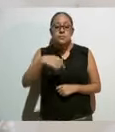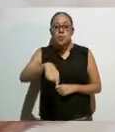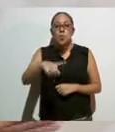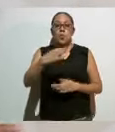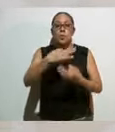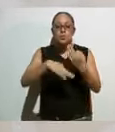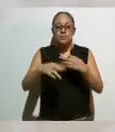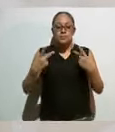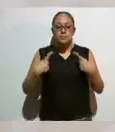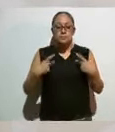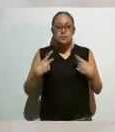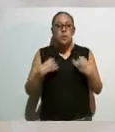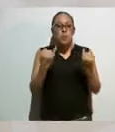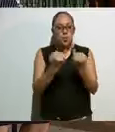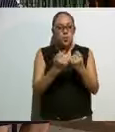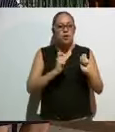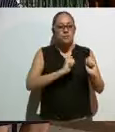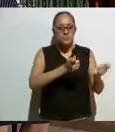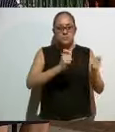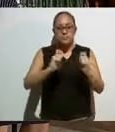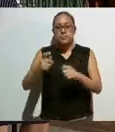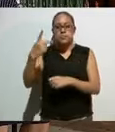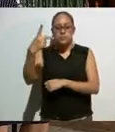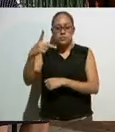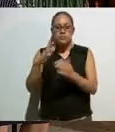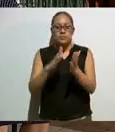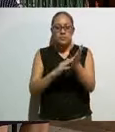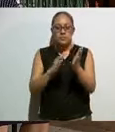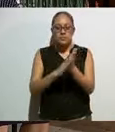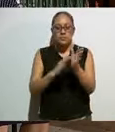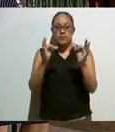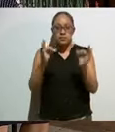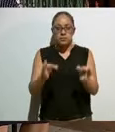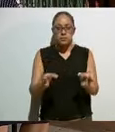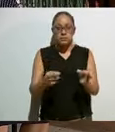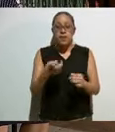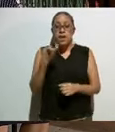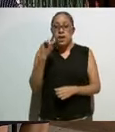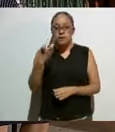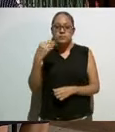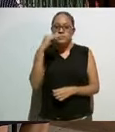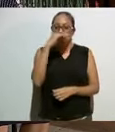todos sus escrituras. No les va a costar nada,